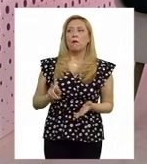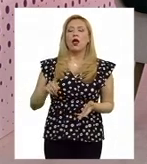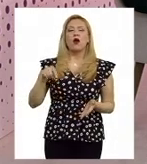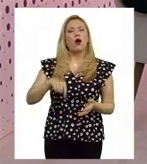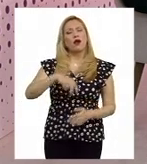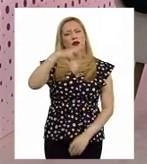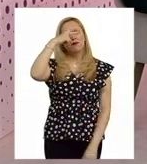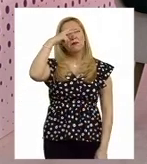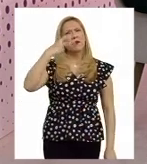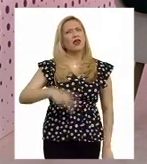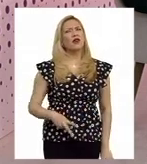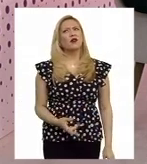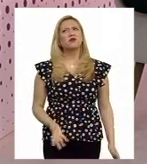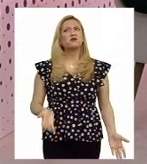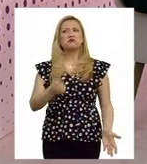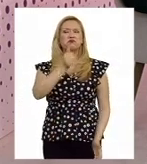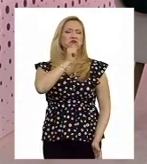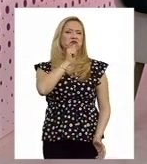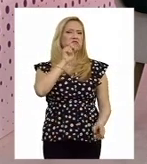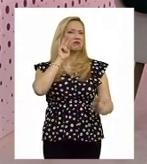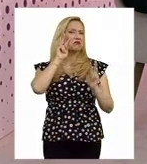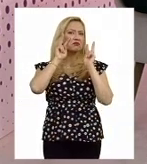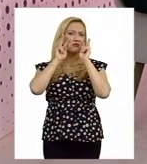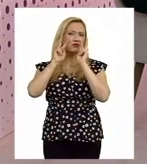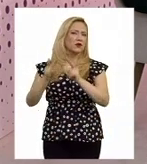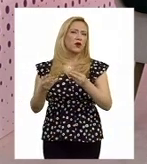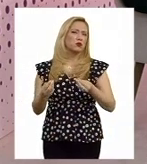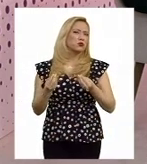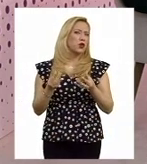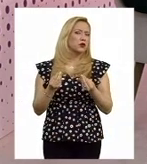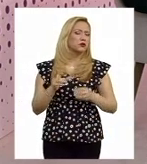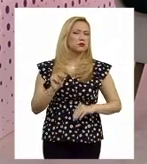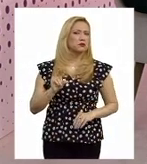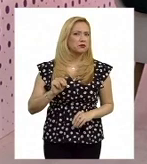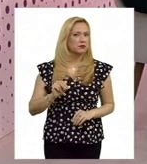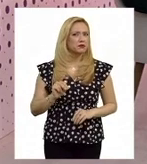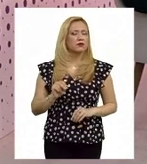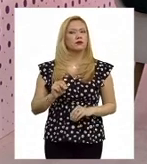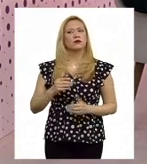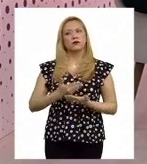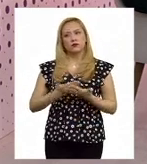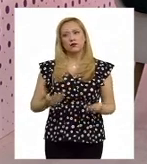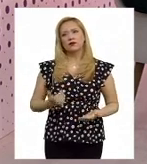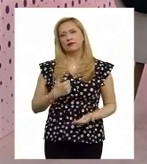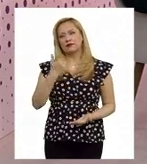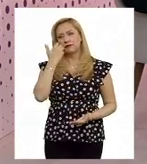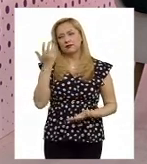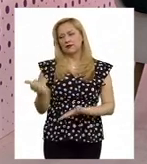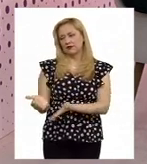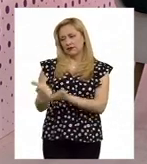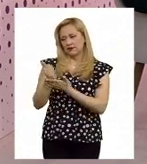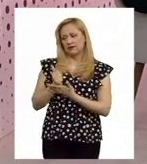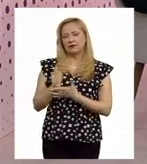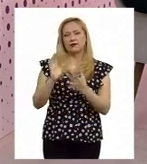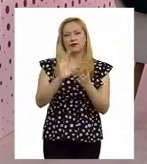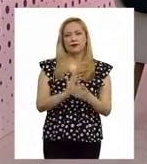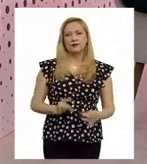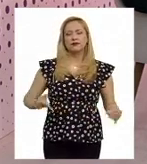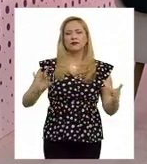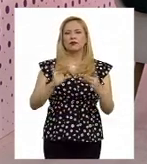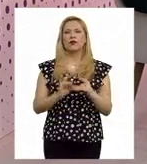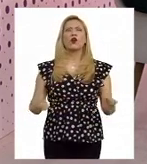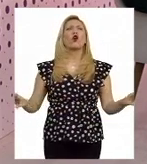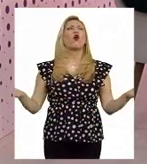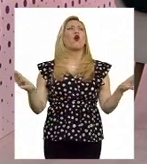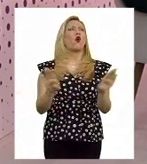en México no se ha abordado mucho. Y esto tiene que ver, y en eso quisiera, Viviana, que tú me ayudaras a enmarcar